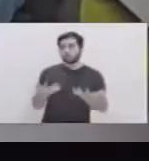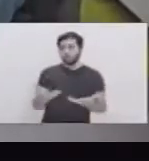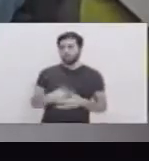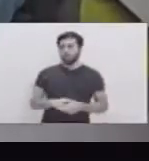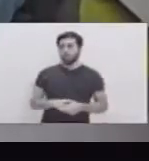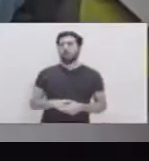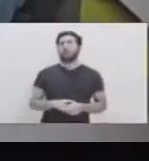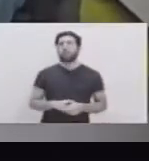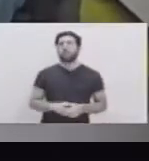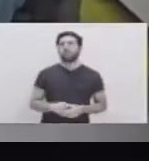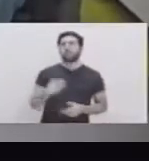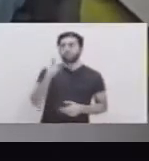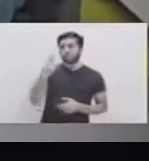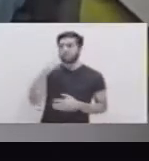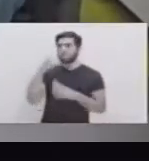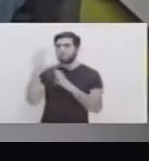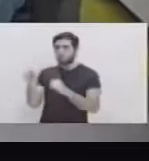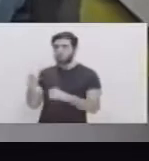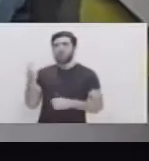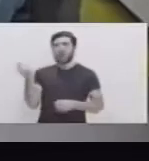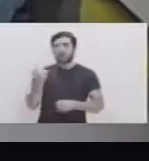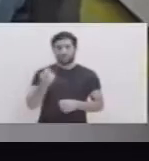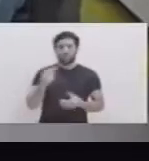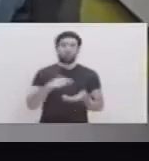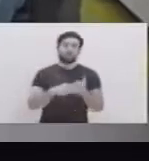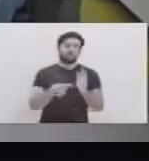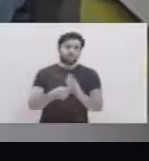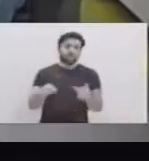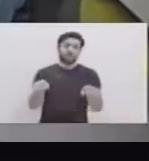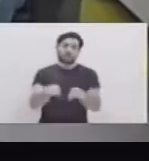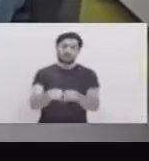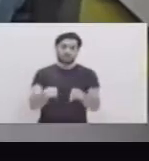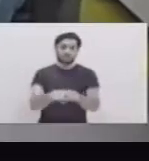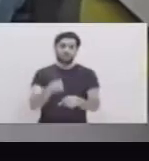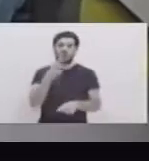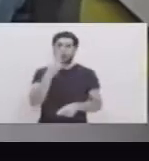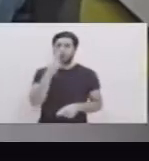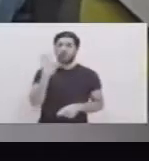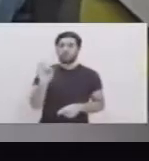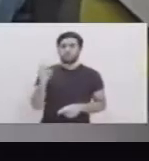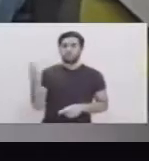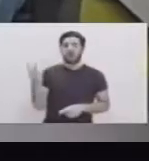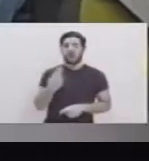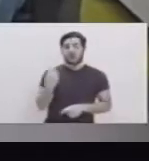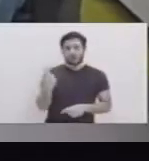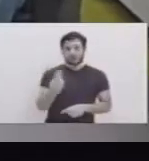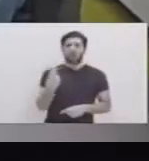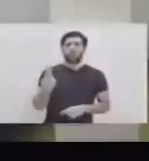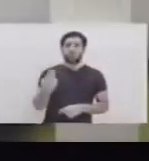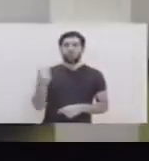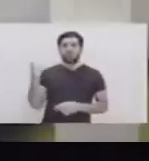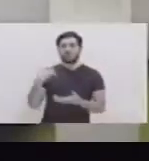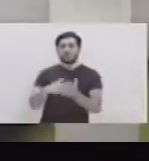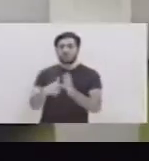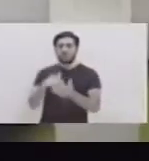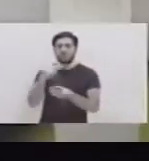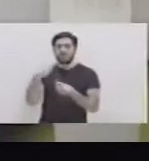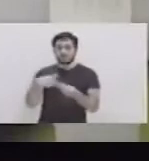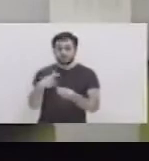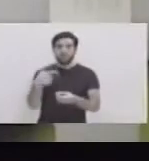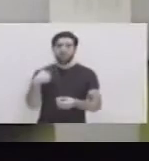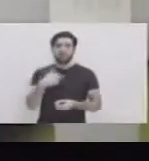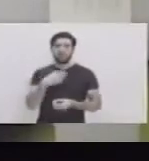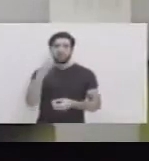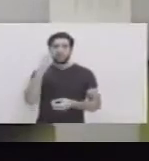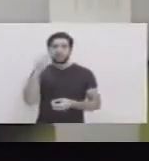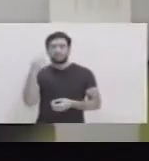para todas las personas que nos ven en casa? Sí, solo tomar en cuenta que un amigo es como un hermano, ¿verdad? Es aquella familia que no buscamos,